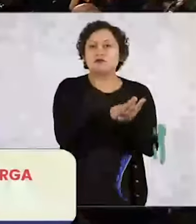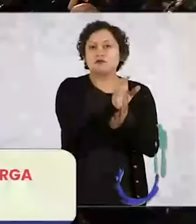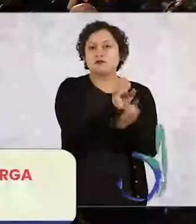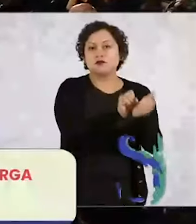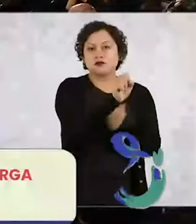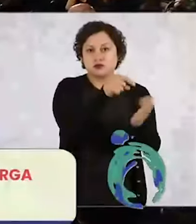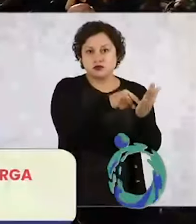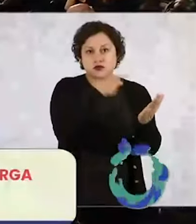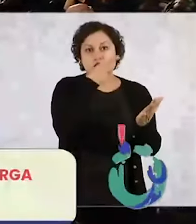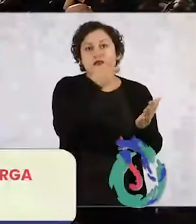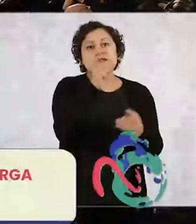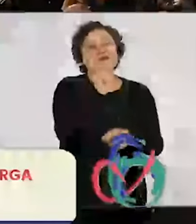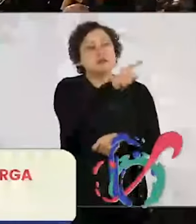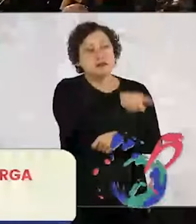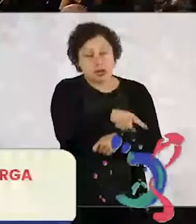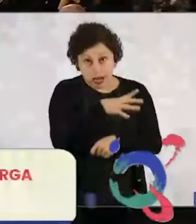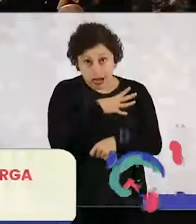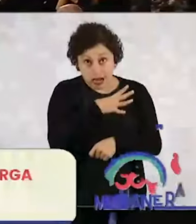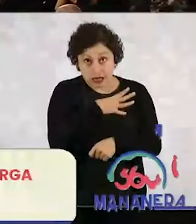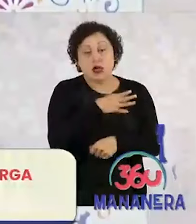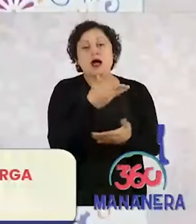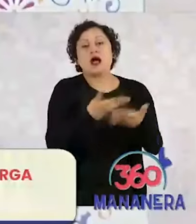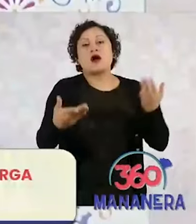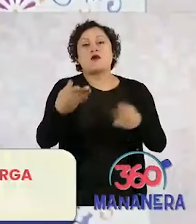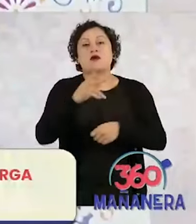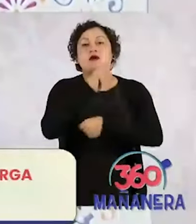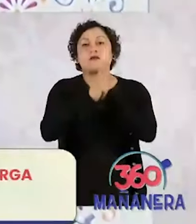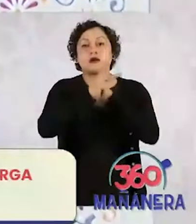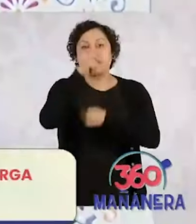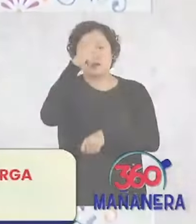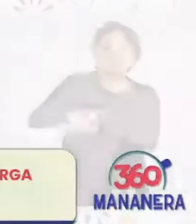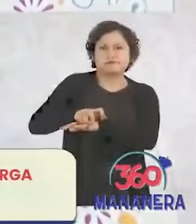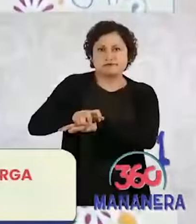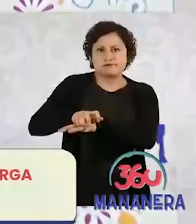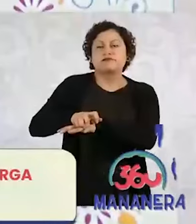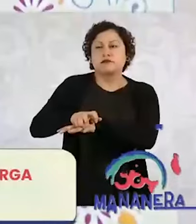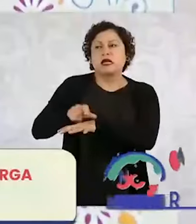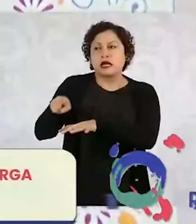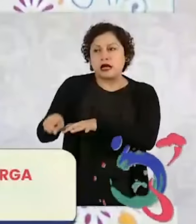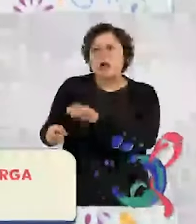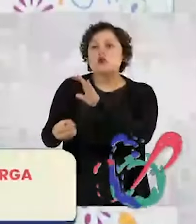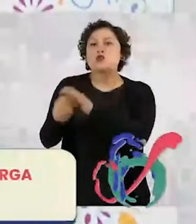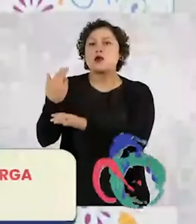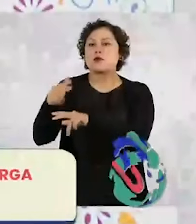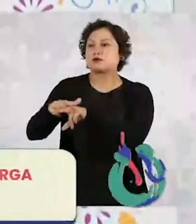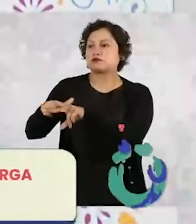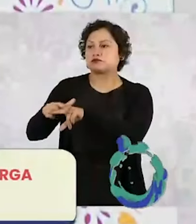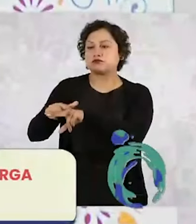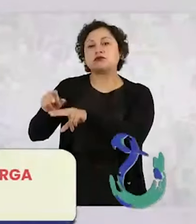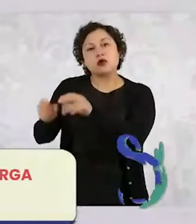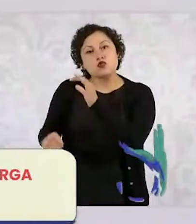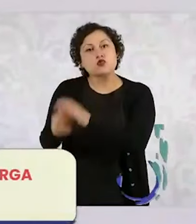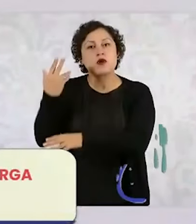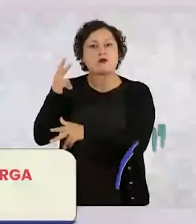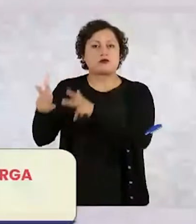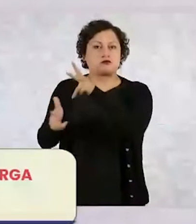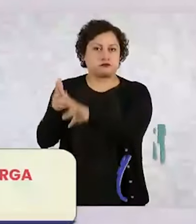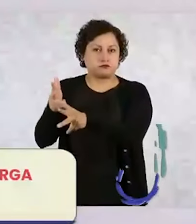venían los contratos solo que ahora queda claro en la Constitución esto es mu importante